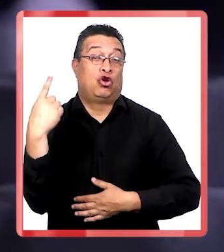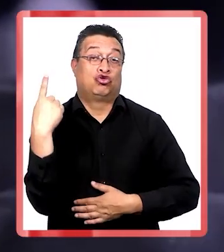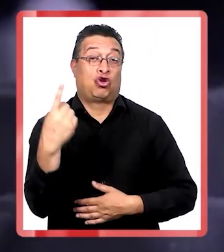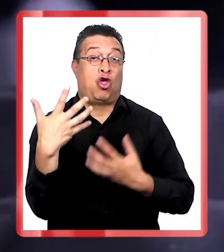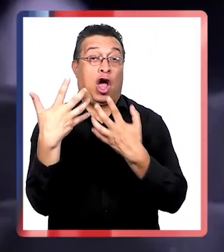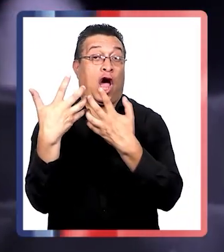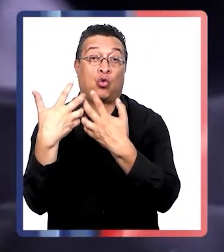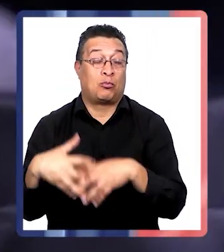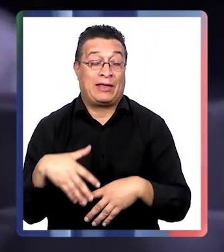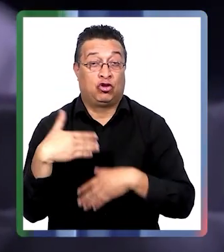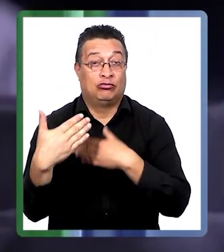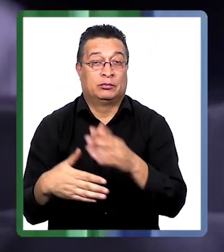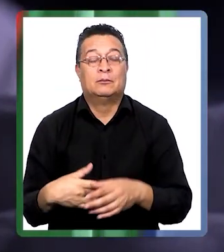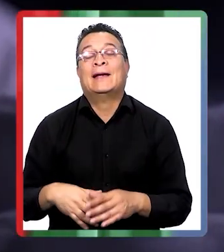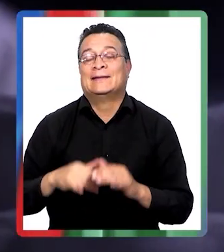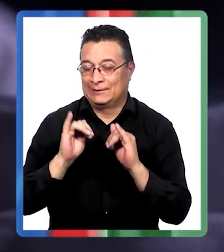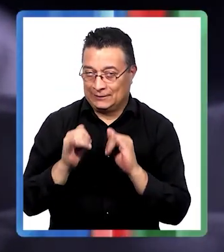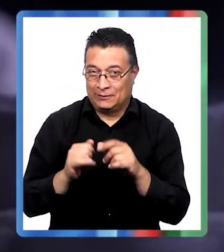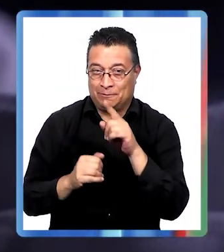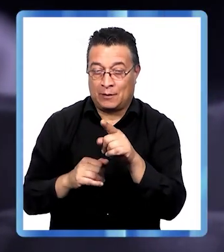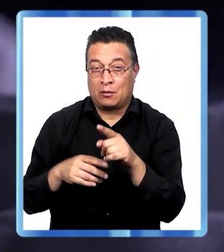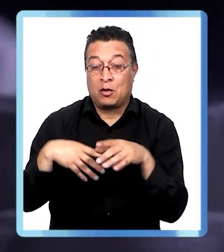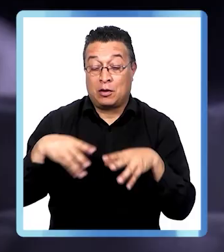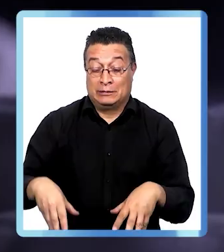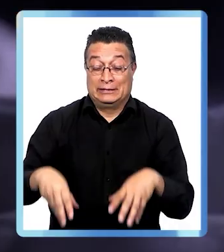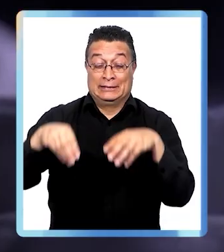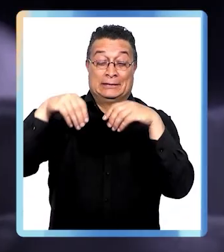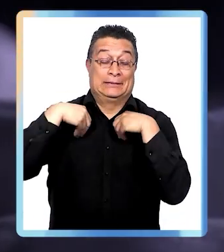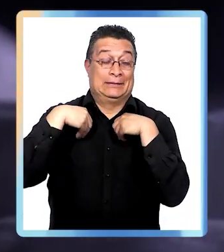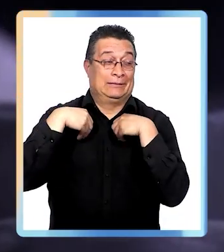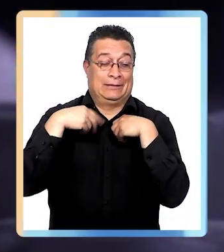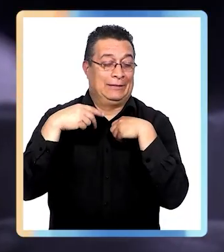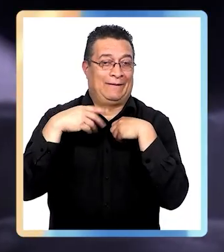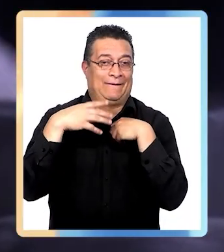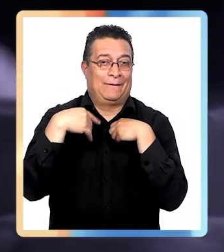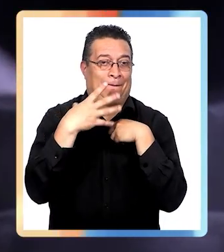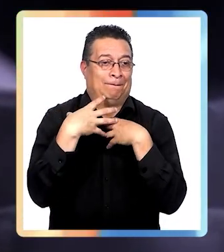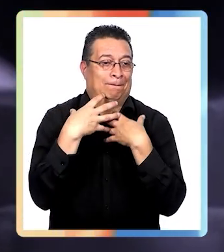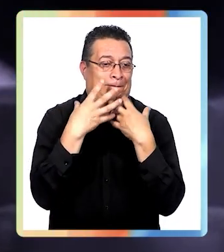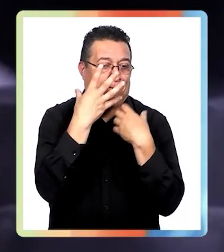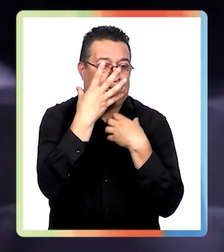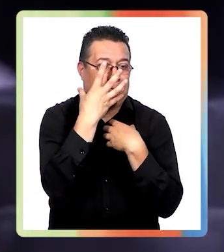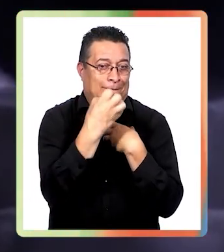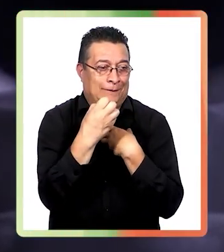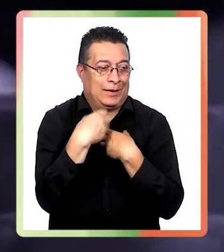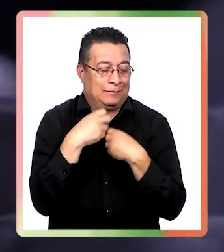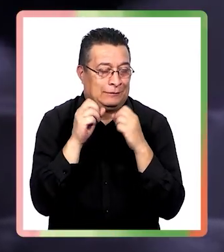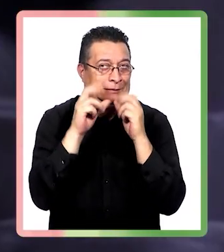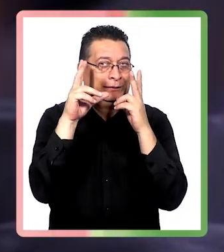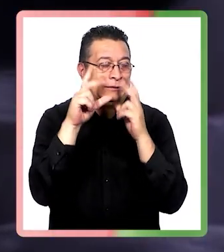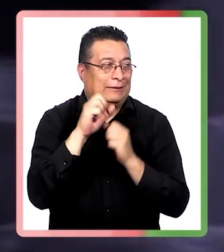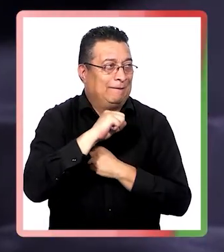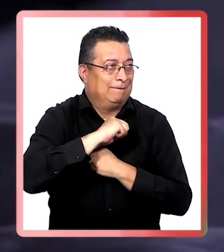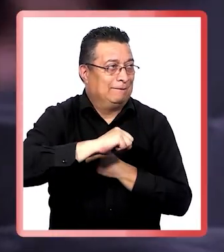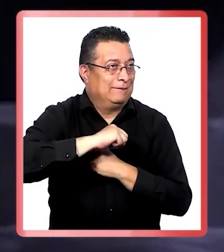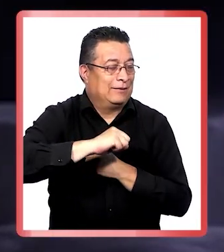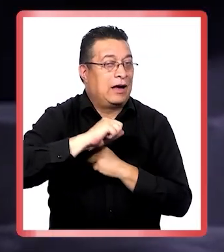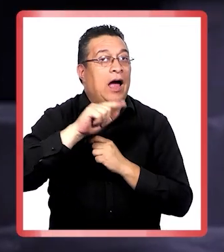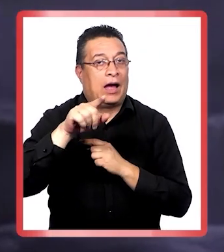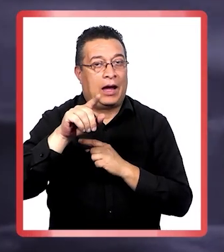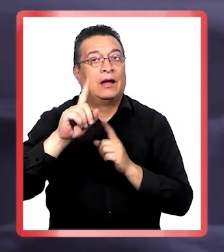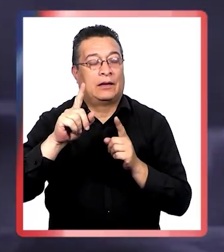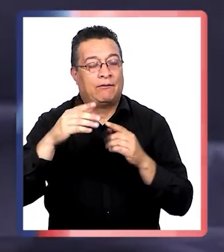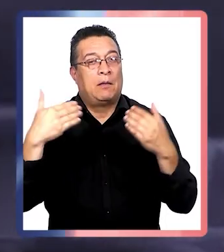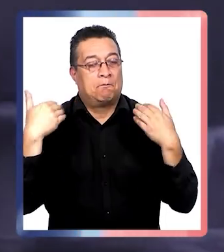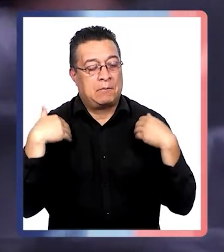a andar básicamente por sí solo. Por eso, para los que las sábanas nos agarran y se hace difícil la despertar,